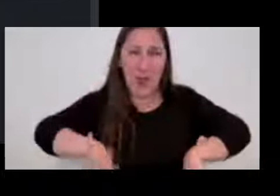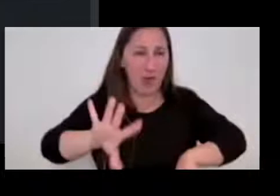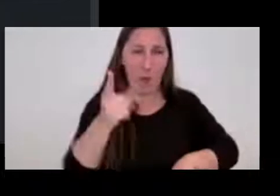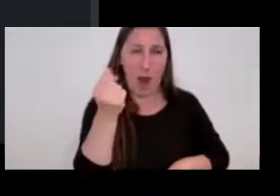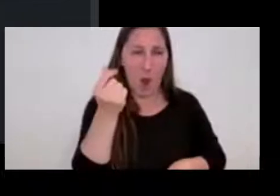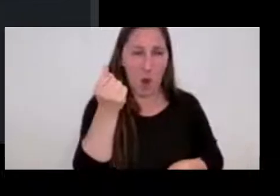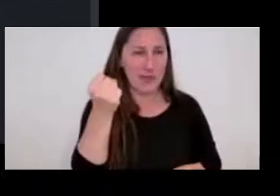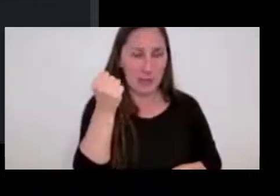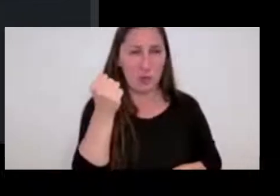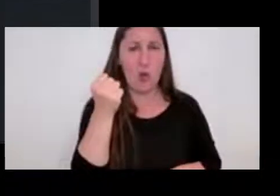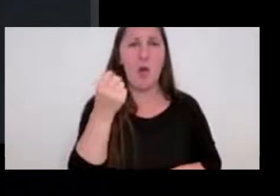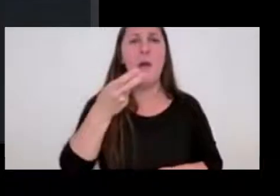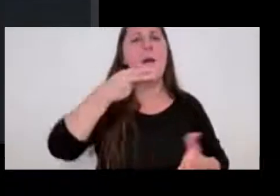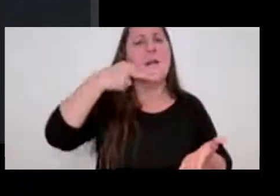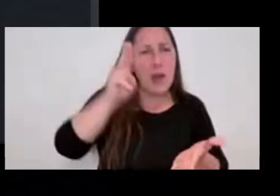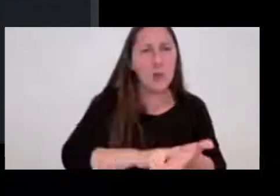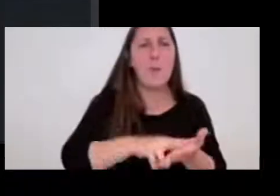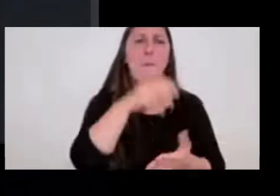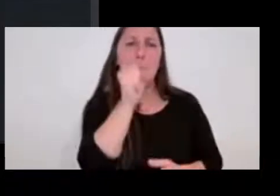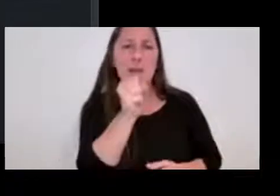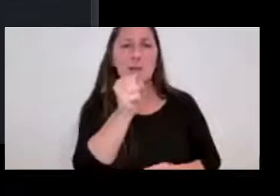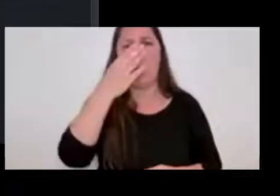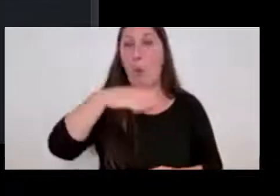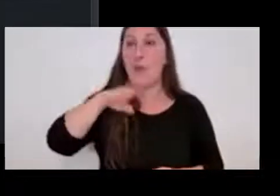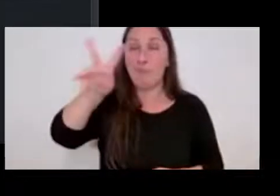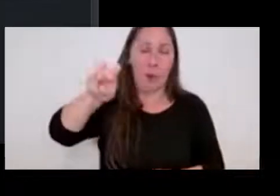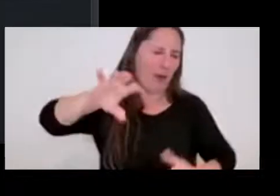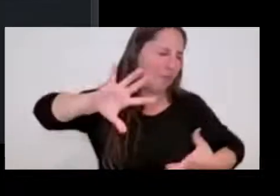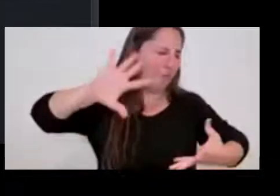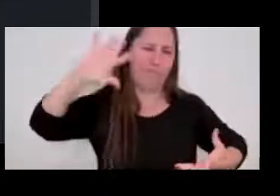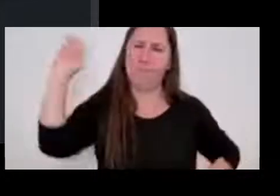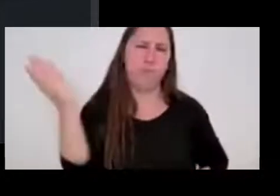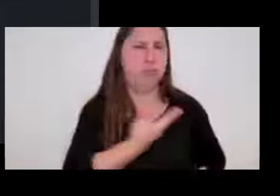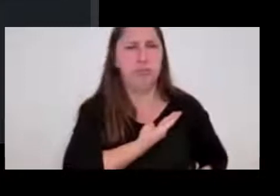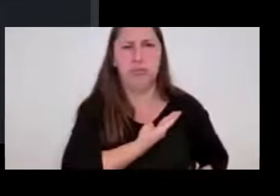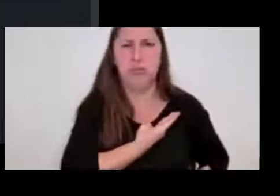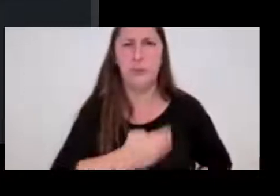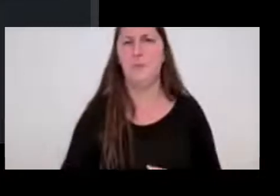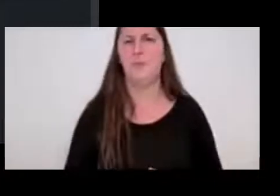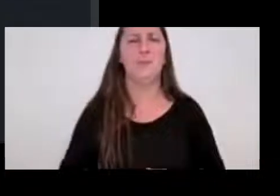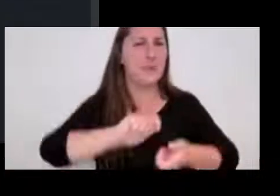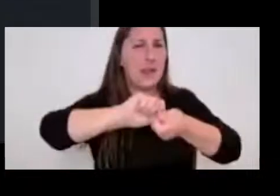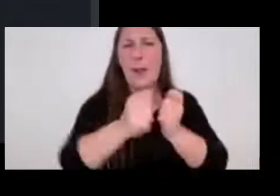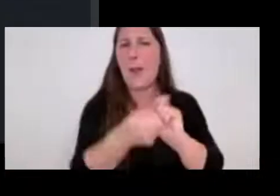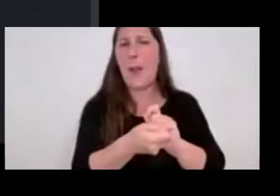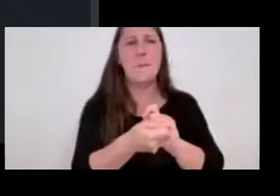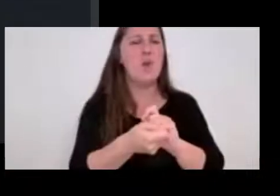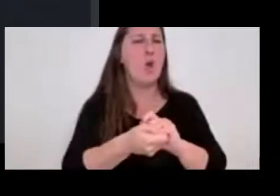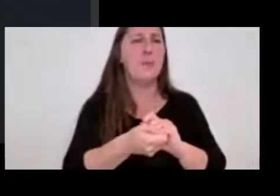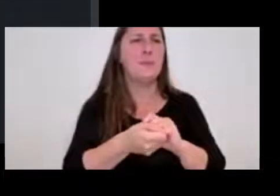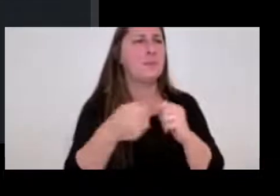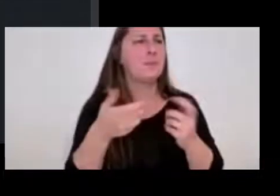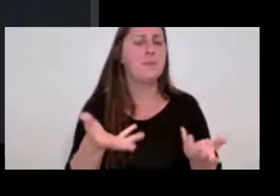muchos habían facturado en pesos y lo que cobraron después los mató, digamos, les cambió. Les puedo asegurar que uno, si